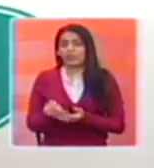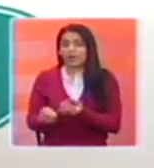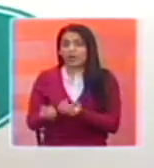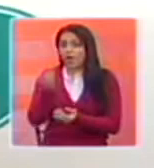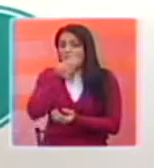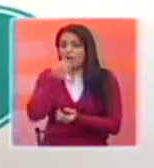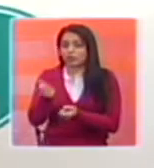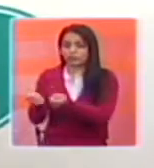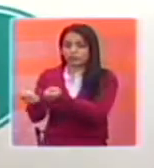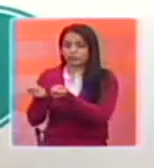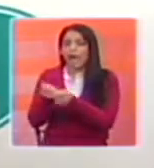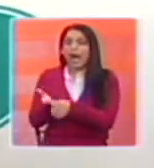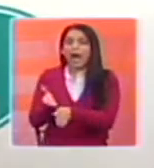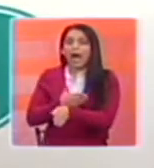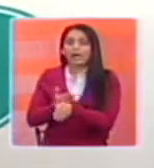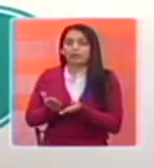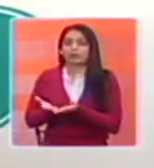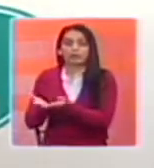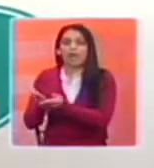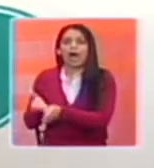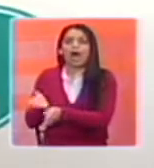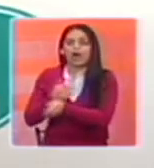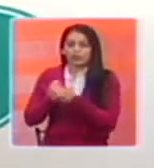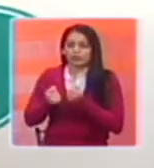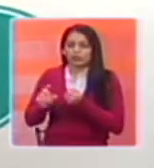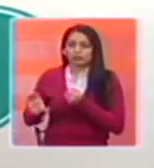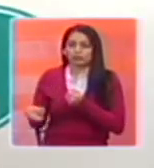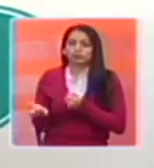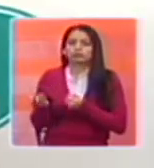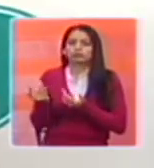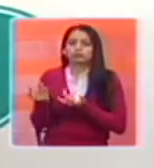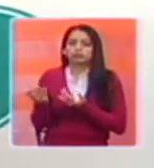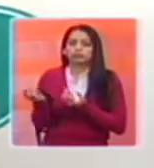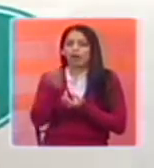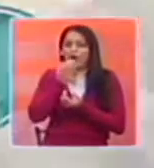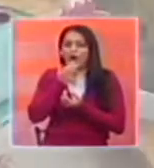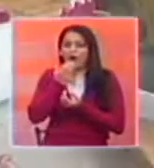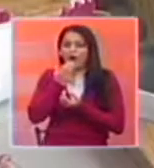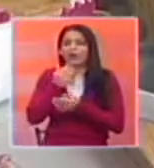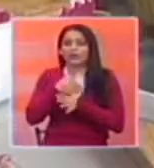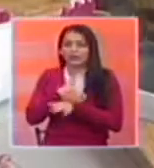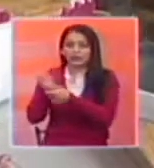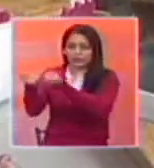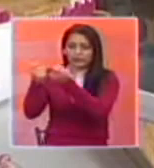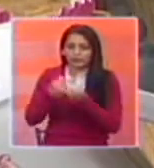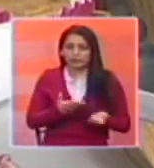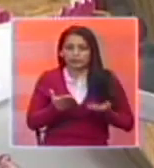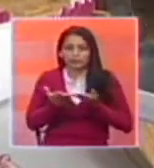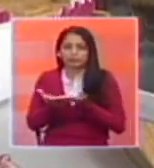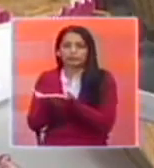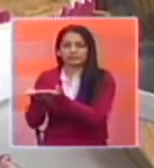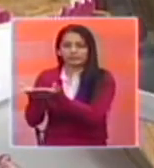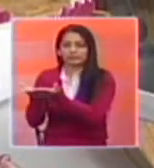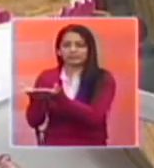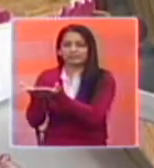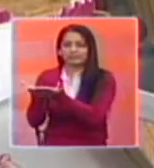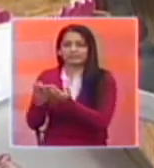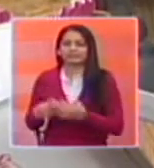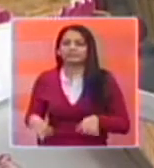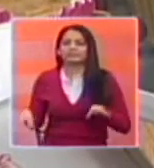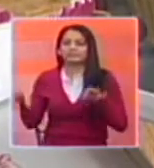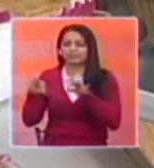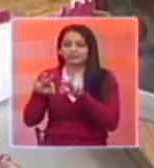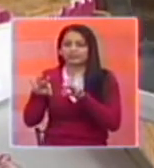con hornos precalentados. Al igual que los cupcakes, que entran en esa categoría, que usted debe tener a los cupcakes en